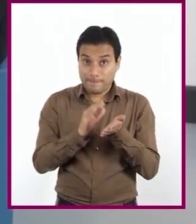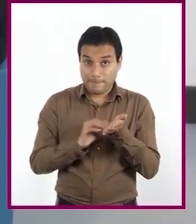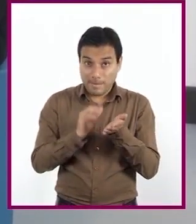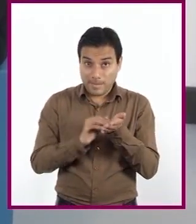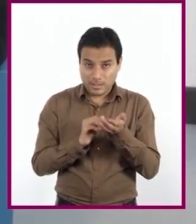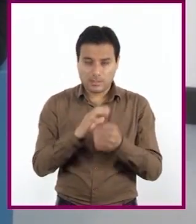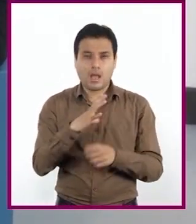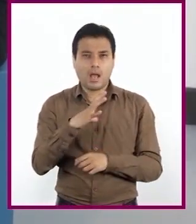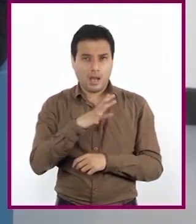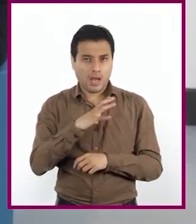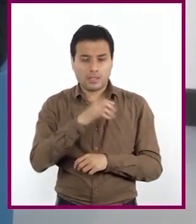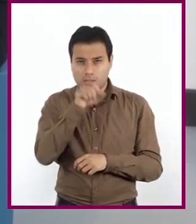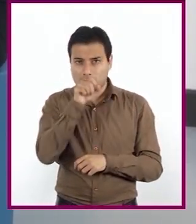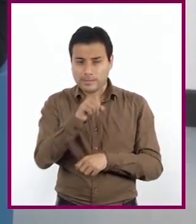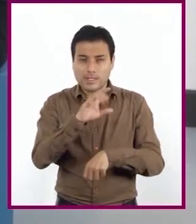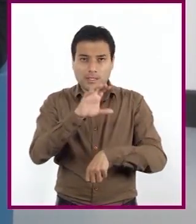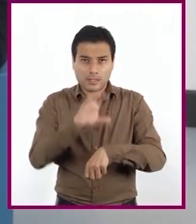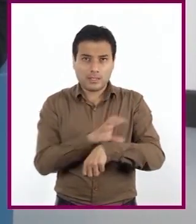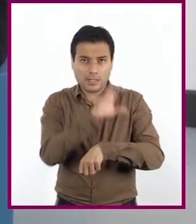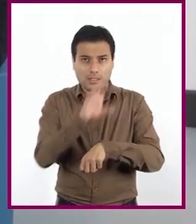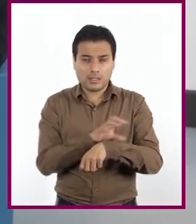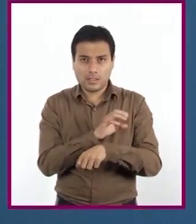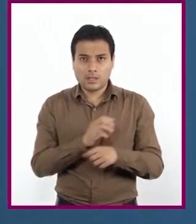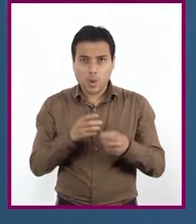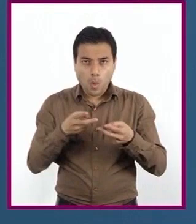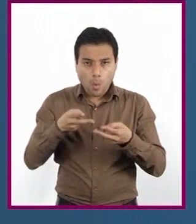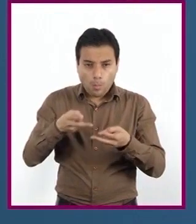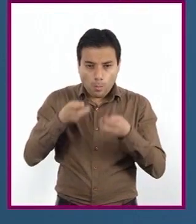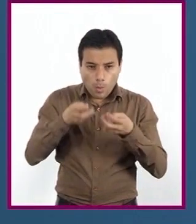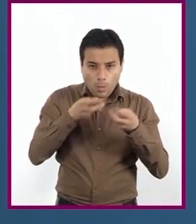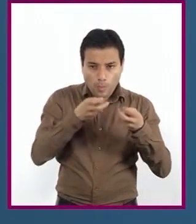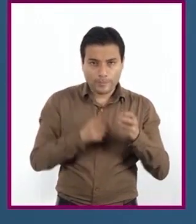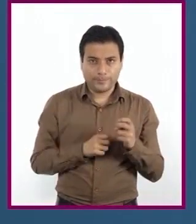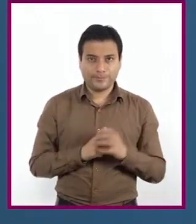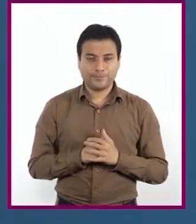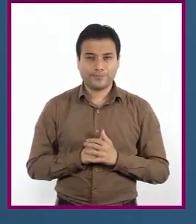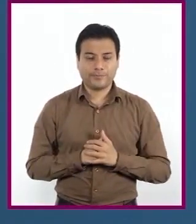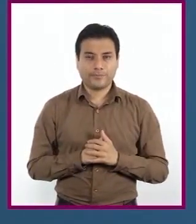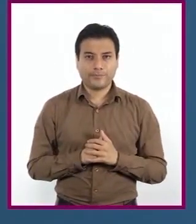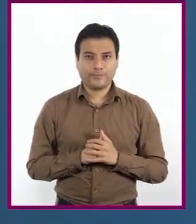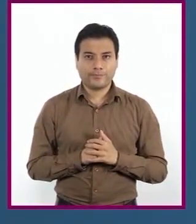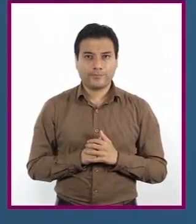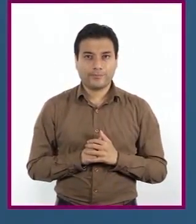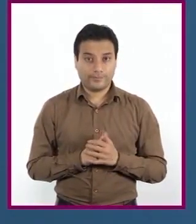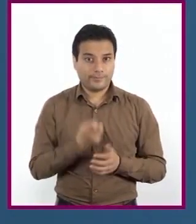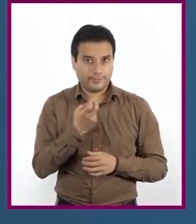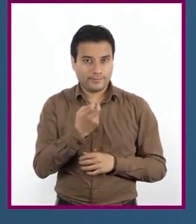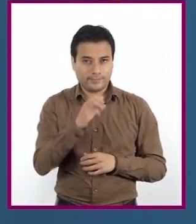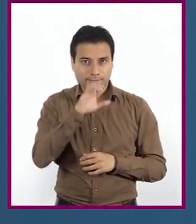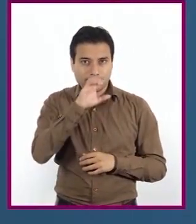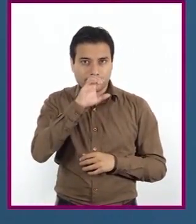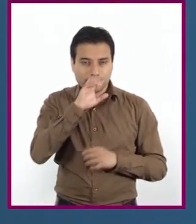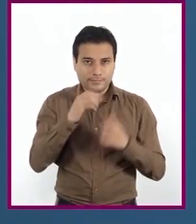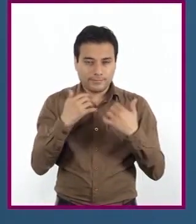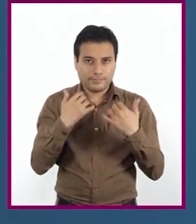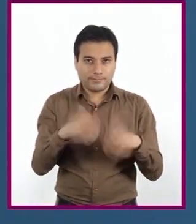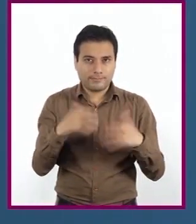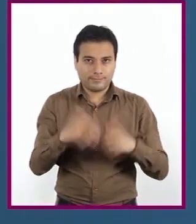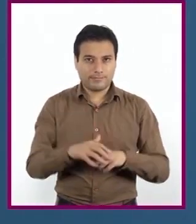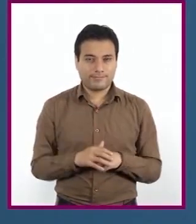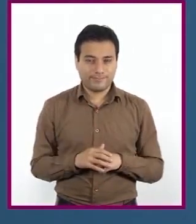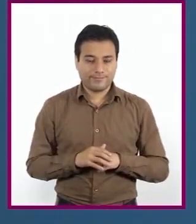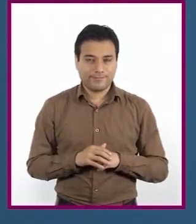que hacen que estos leviten, superando la fuerza de gravedad. Es un hecho sorprendente que pudo hacer